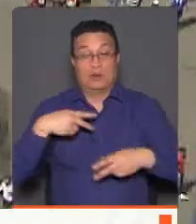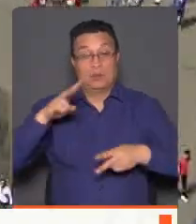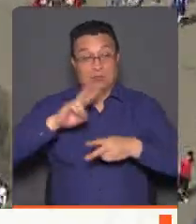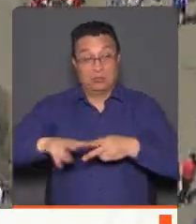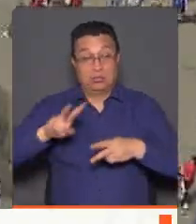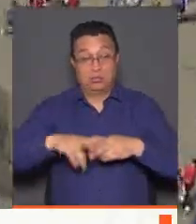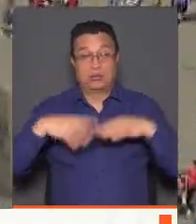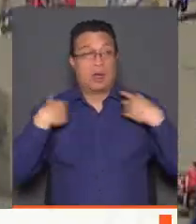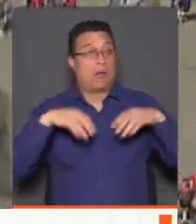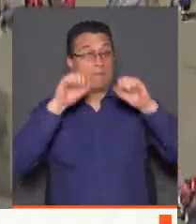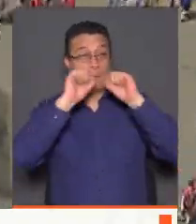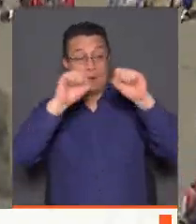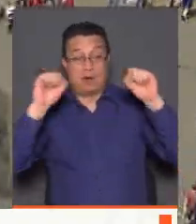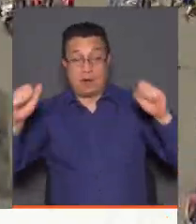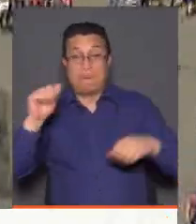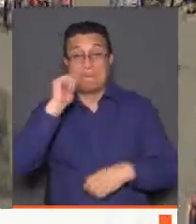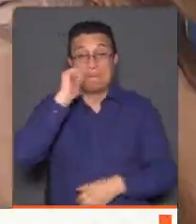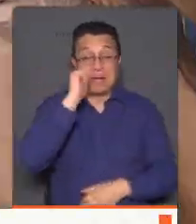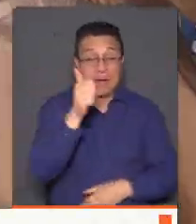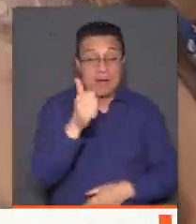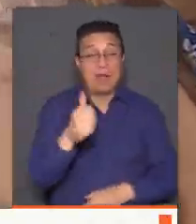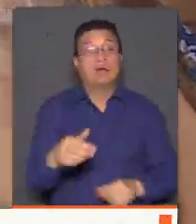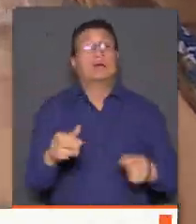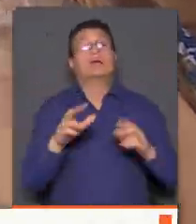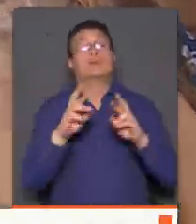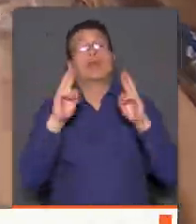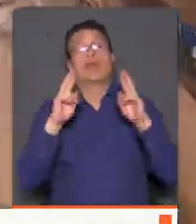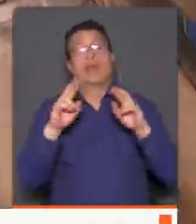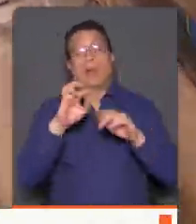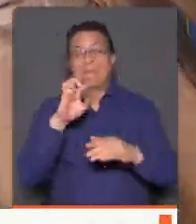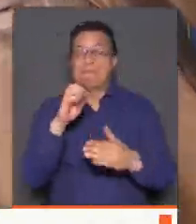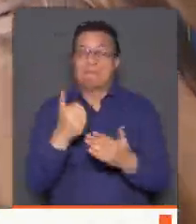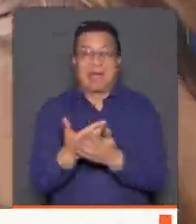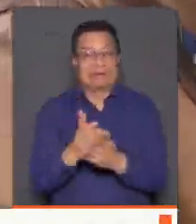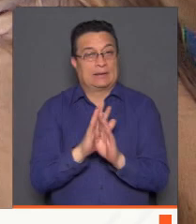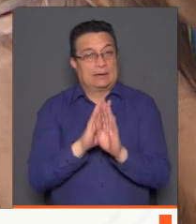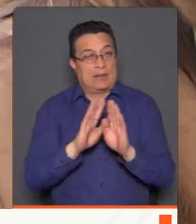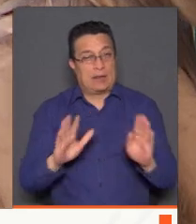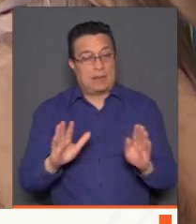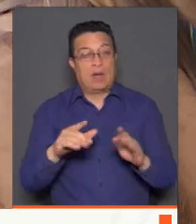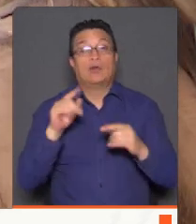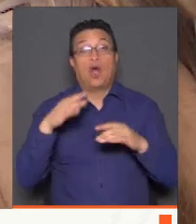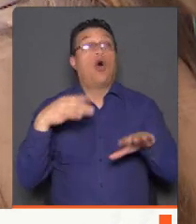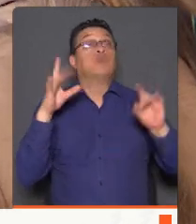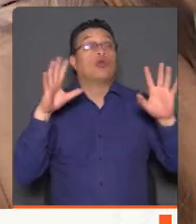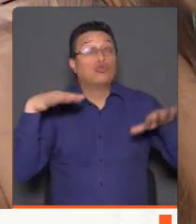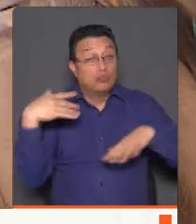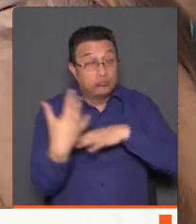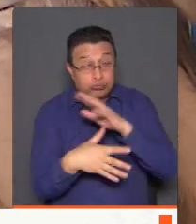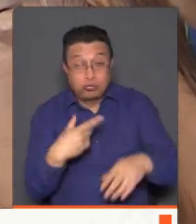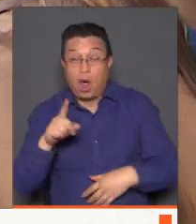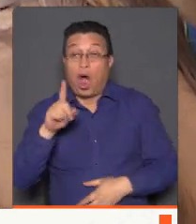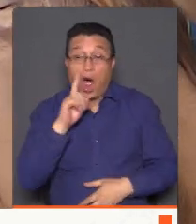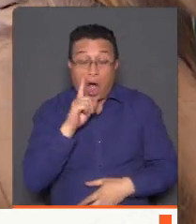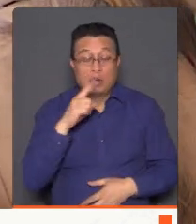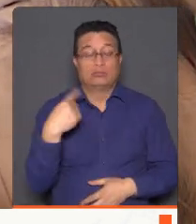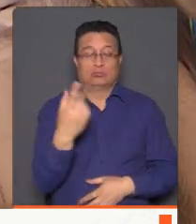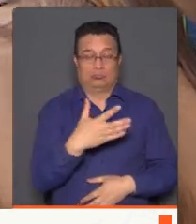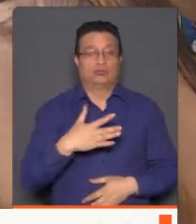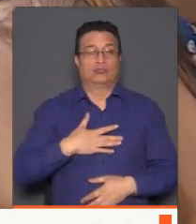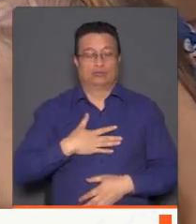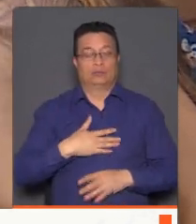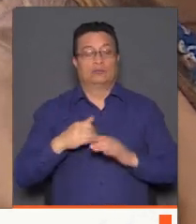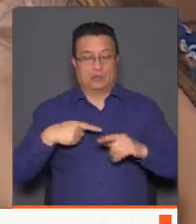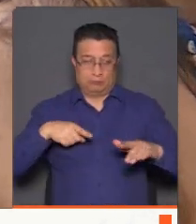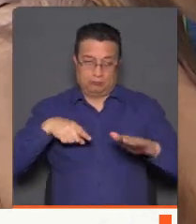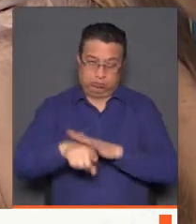las manifestaciones del día de mañana sean totalmente pacíficas y evidentemente si hay alteraciones al orden público, vamos a actuar